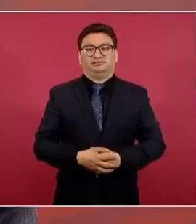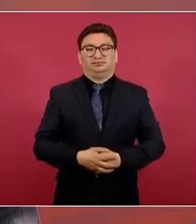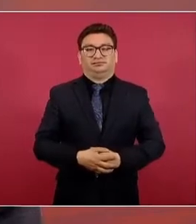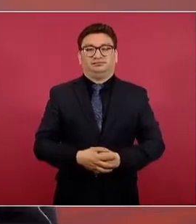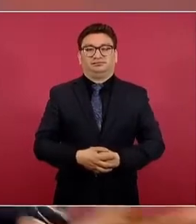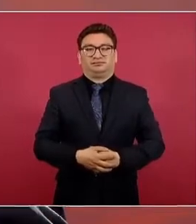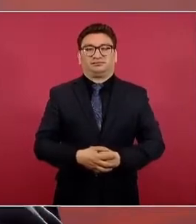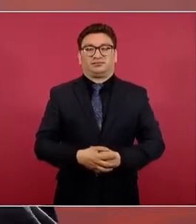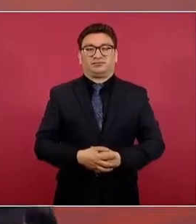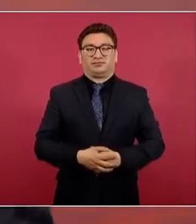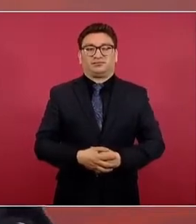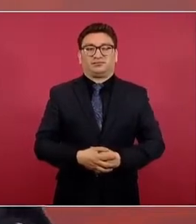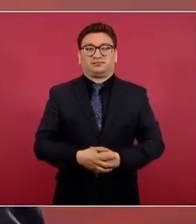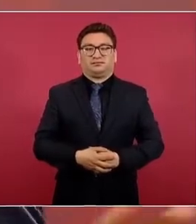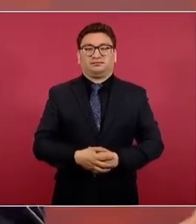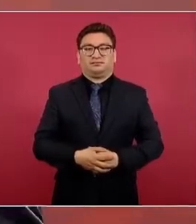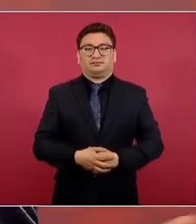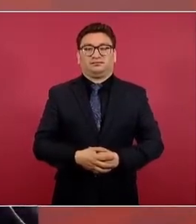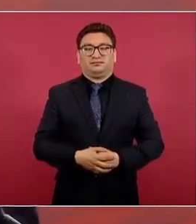porque